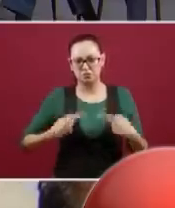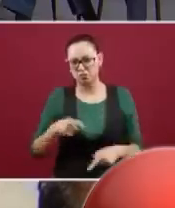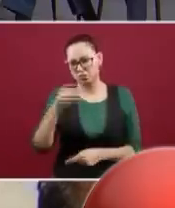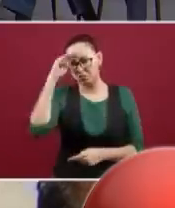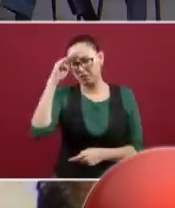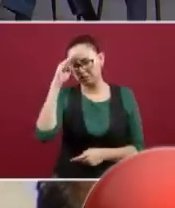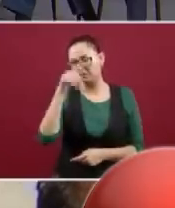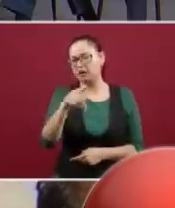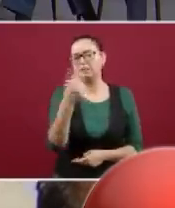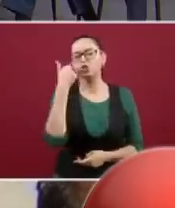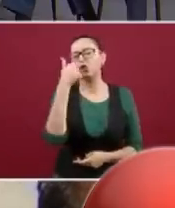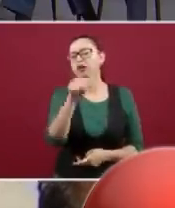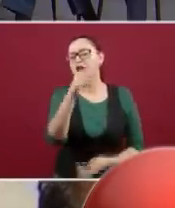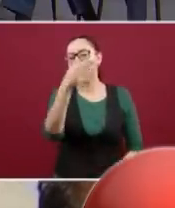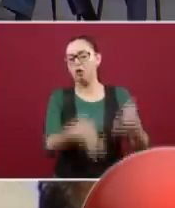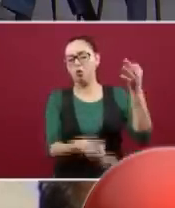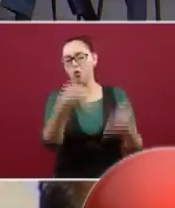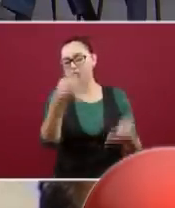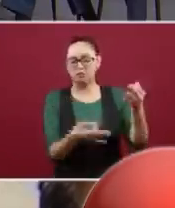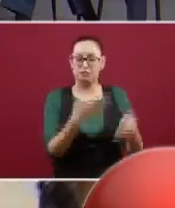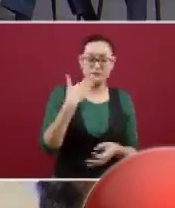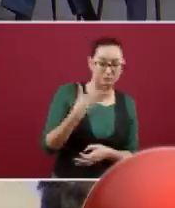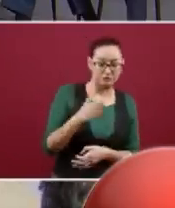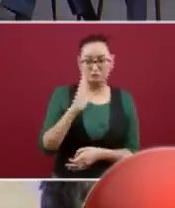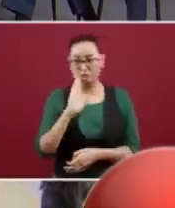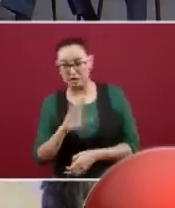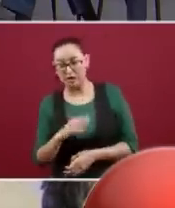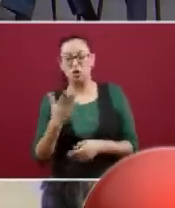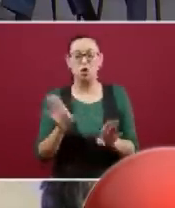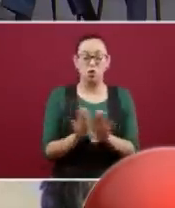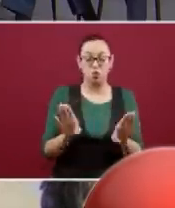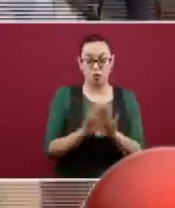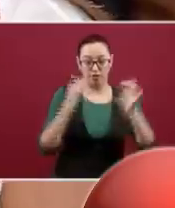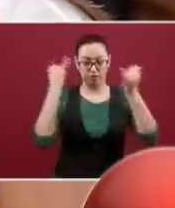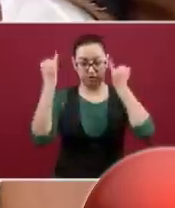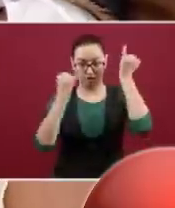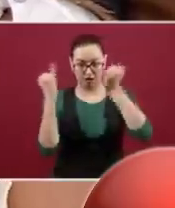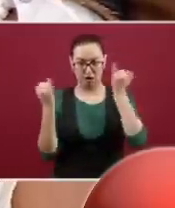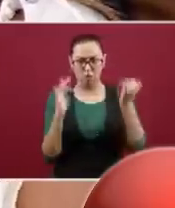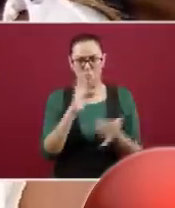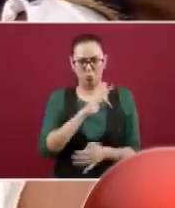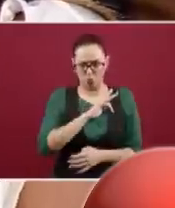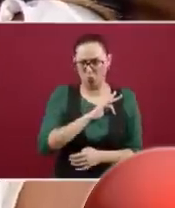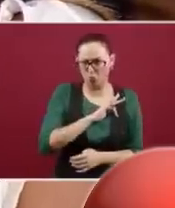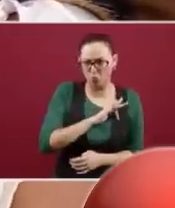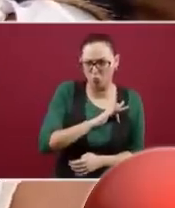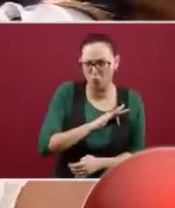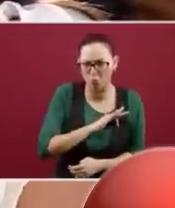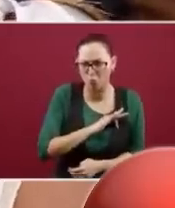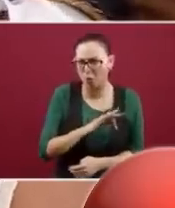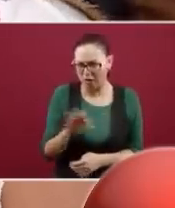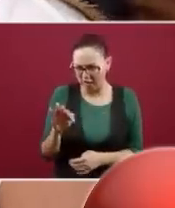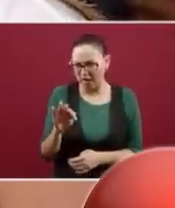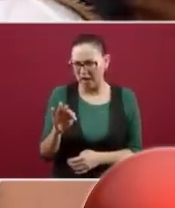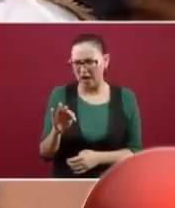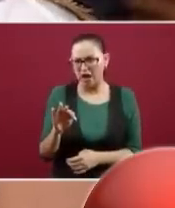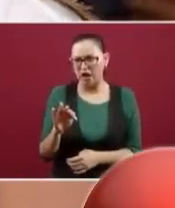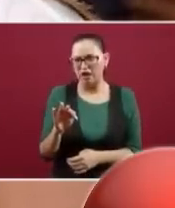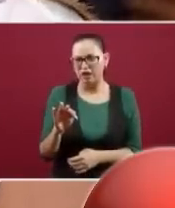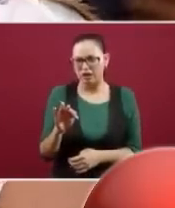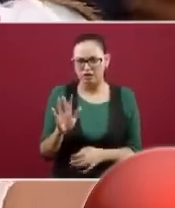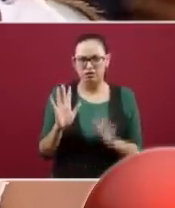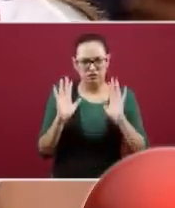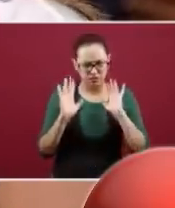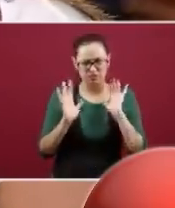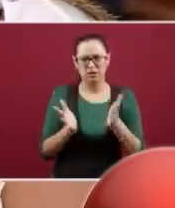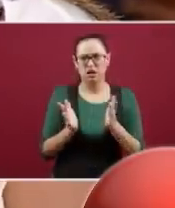falta de voluntad política? ¿Es verdad? ¿Es mentira? Y si es posible, si no exista esta falta de voluntad, ¿por qué no